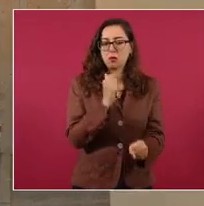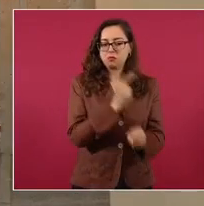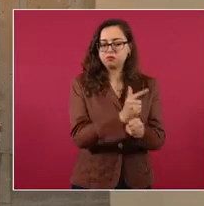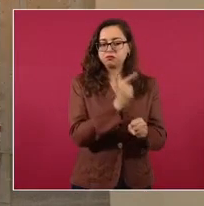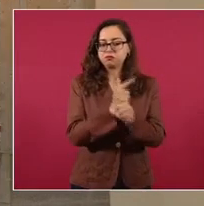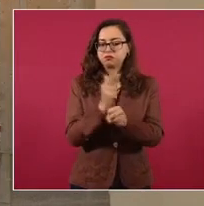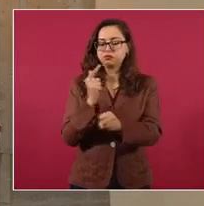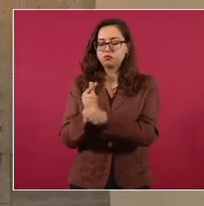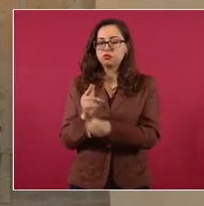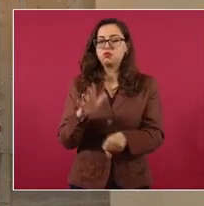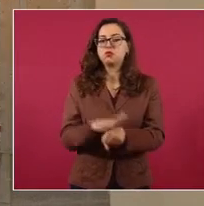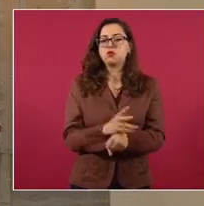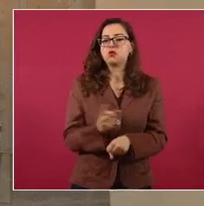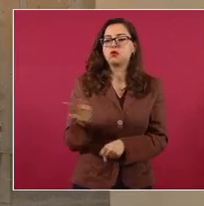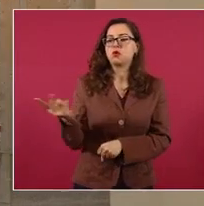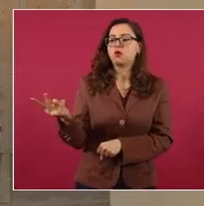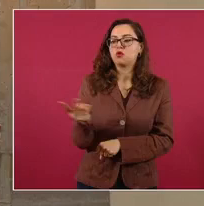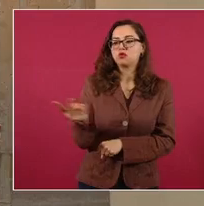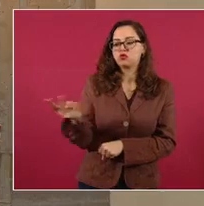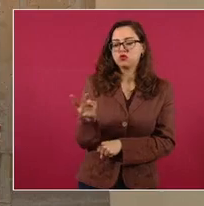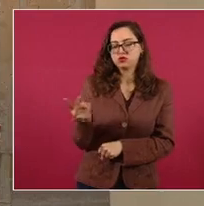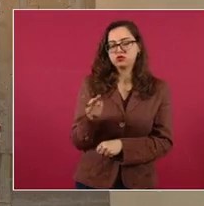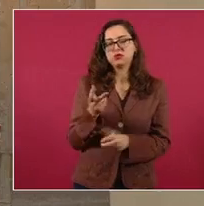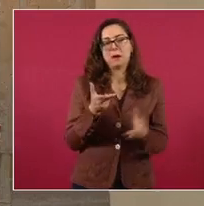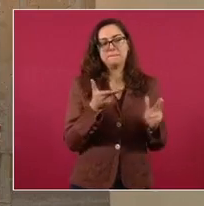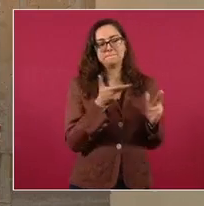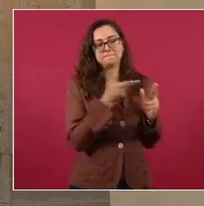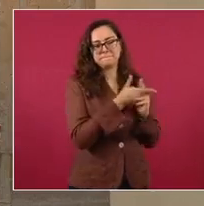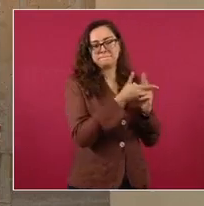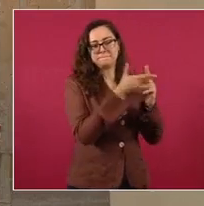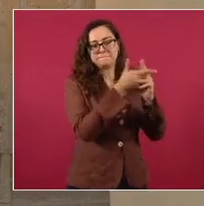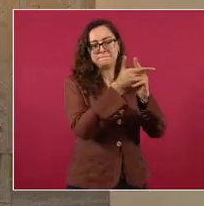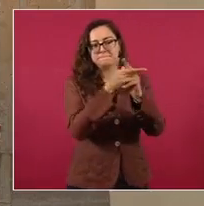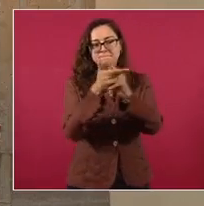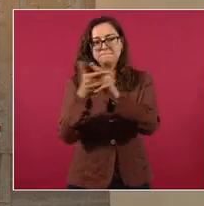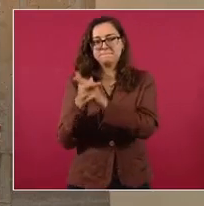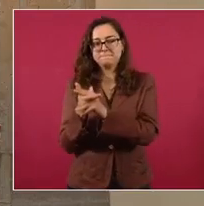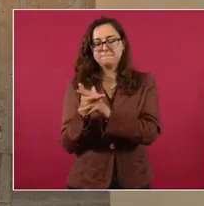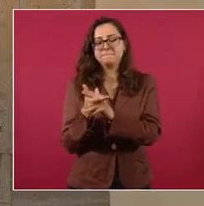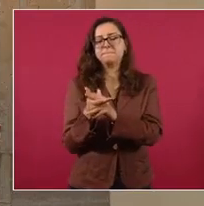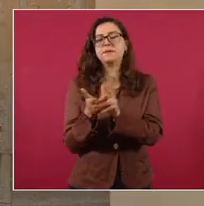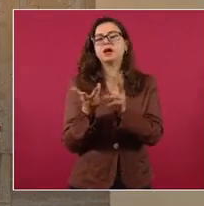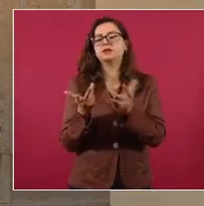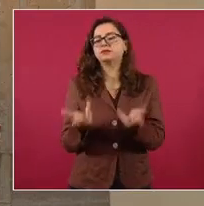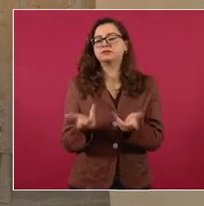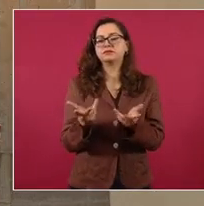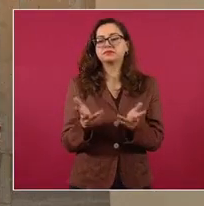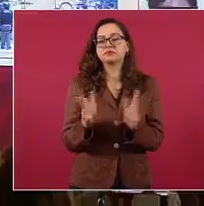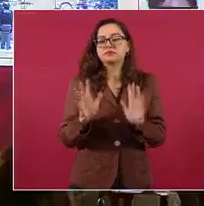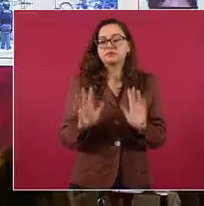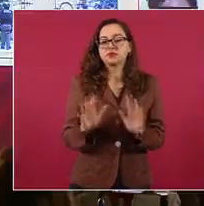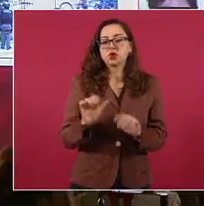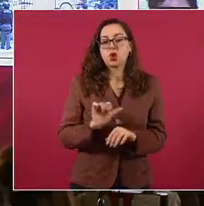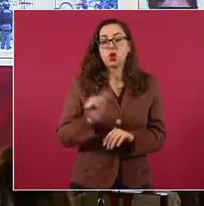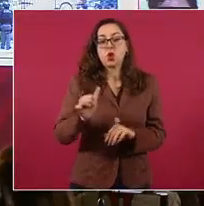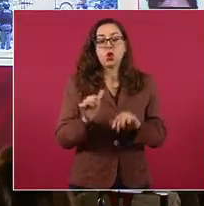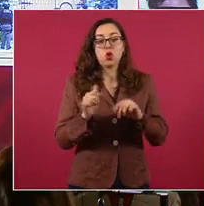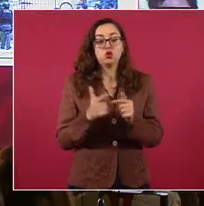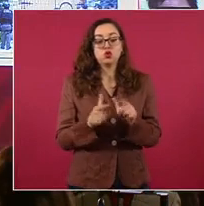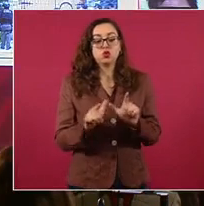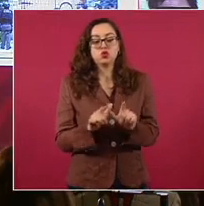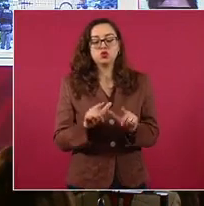perpetrado la multiejecución y que trataron de simular también que se trataba de otro grupo